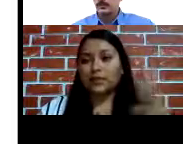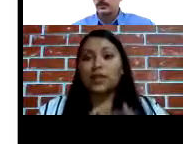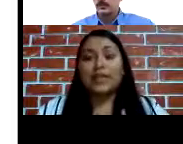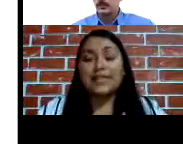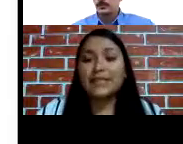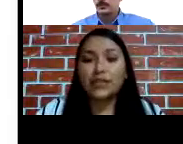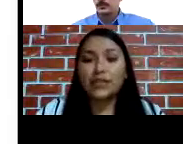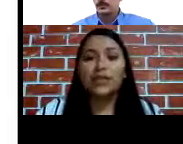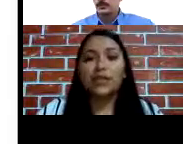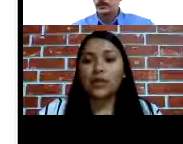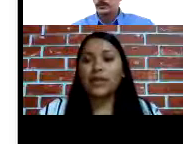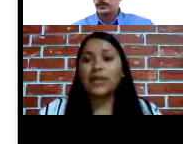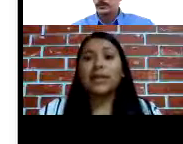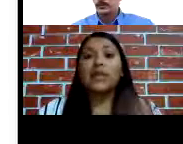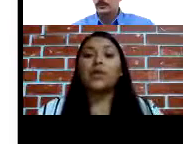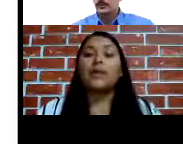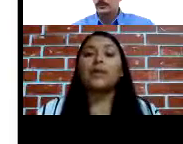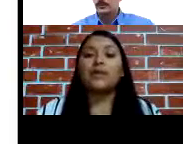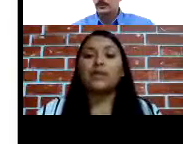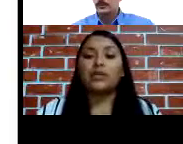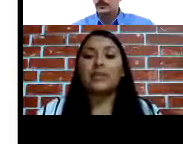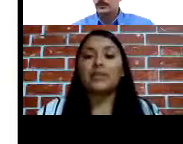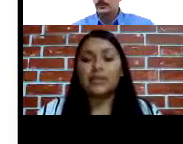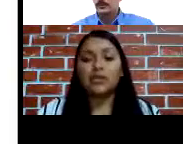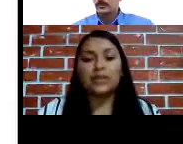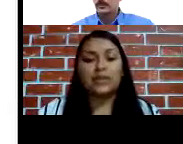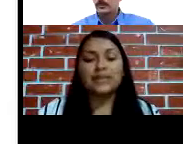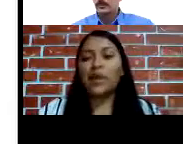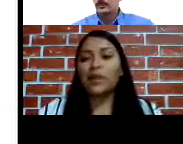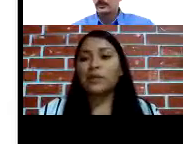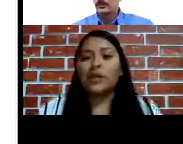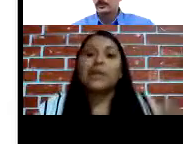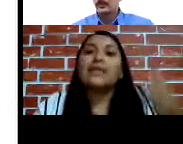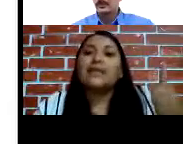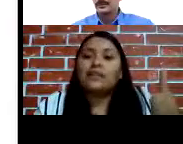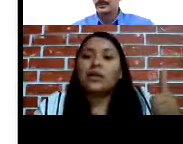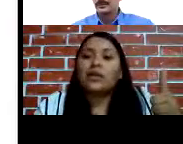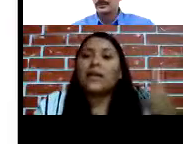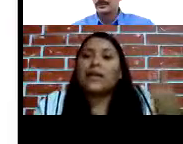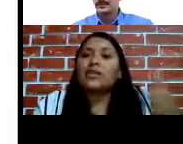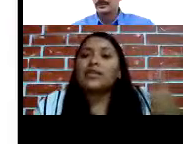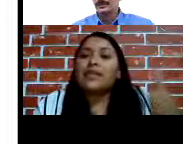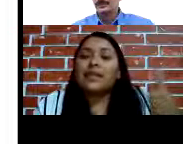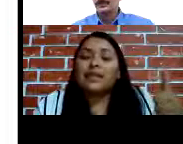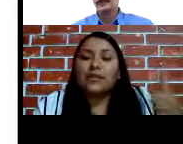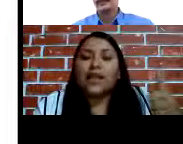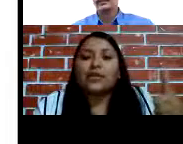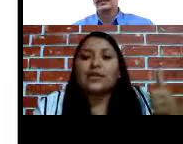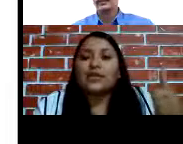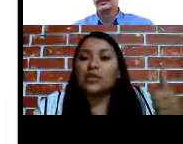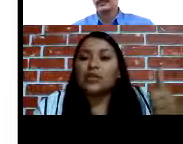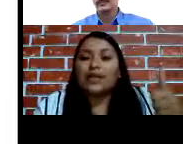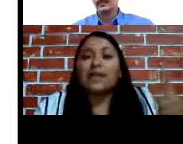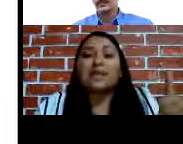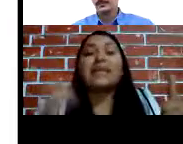canalizamos. Les decía, yo soy educadora y cuando me enfrento hacia estas situaciones, ¿qué hago primero? Identifico. Estoy identificando a